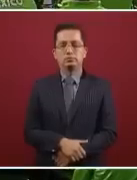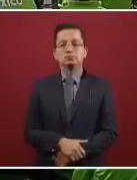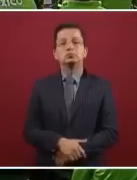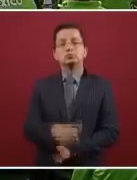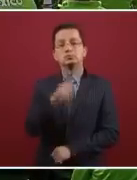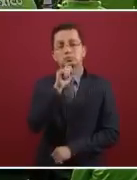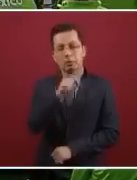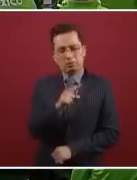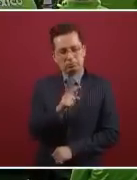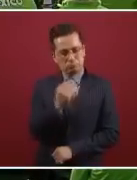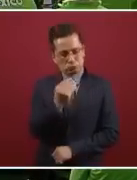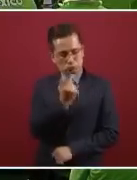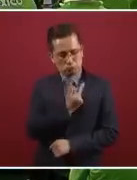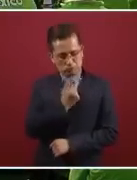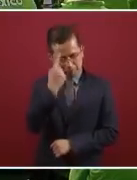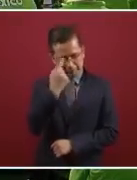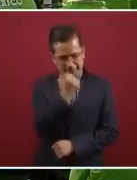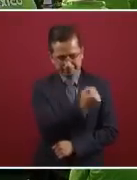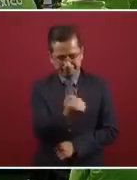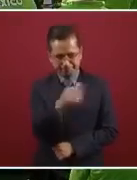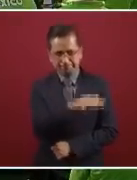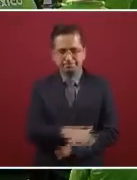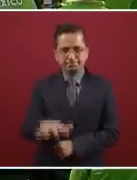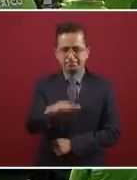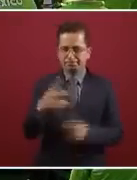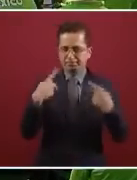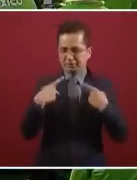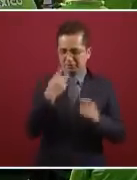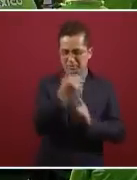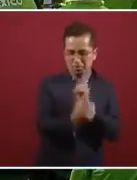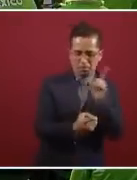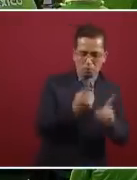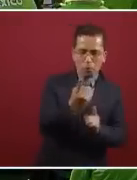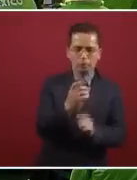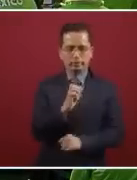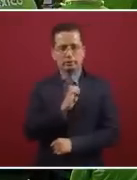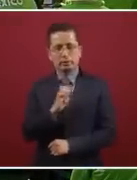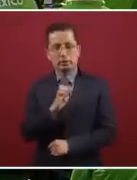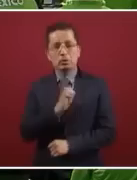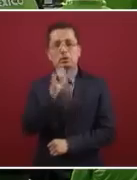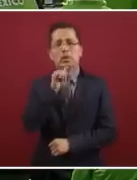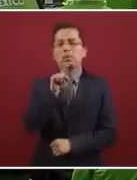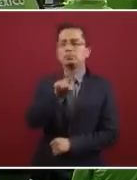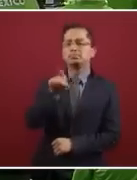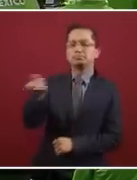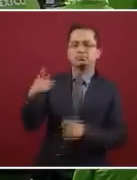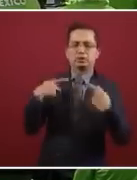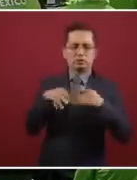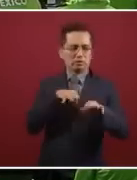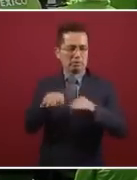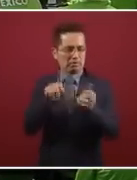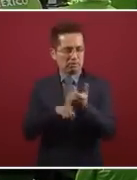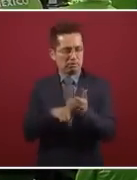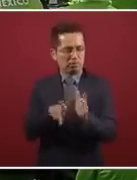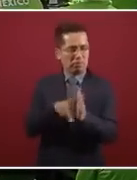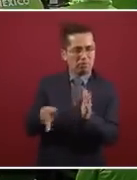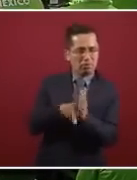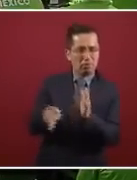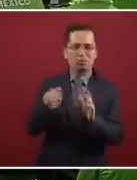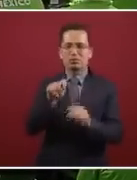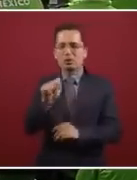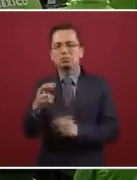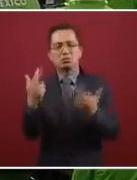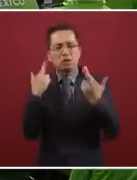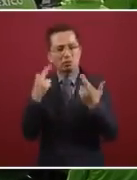Saludamos con el mismo agrado a deportistas y entrenadores, así como a representantes de los medios de comunicación que hoy nos acompañan.